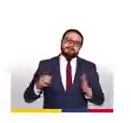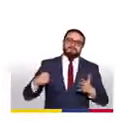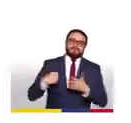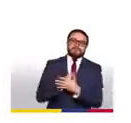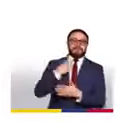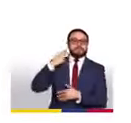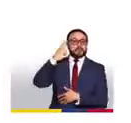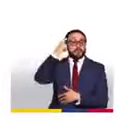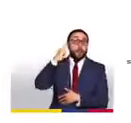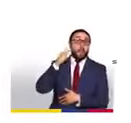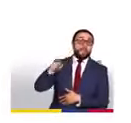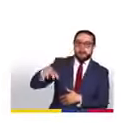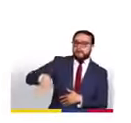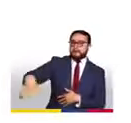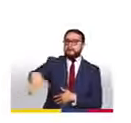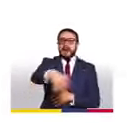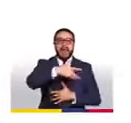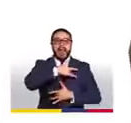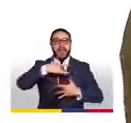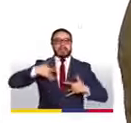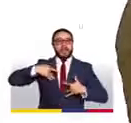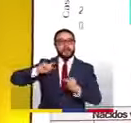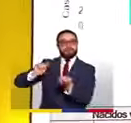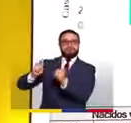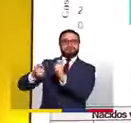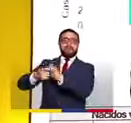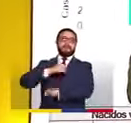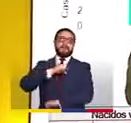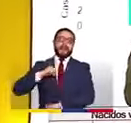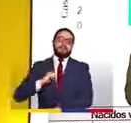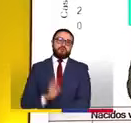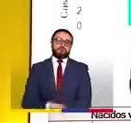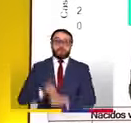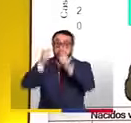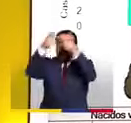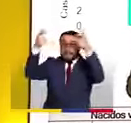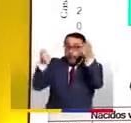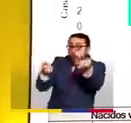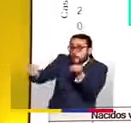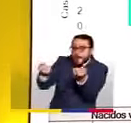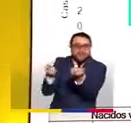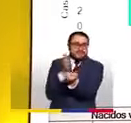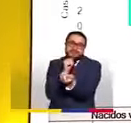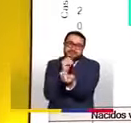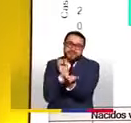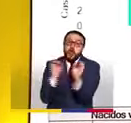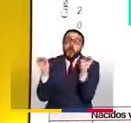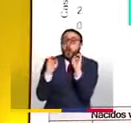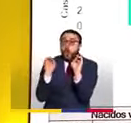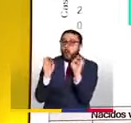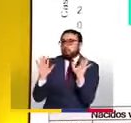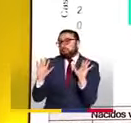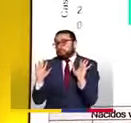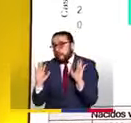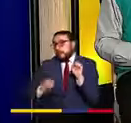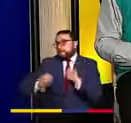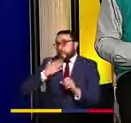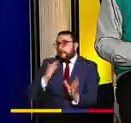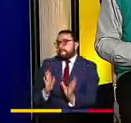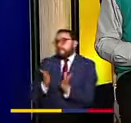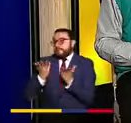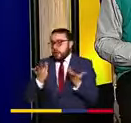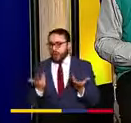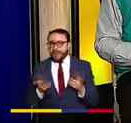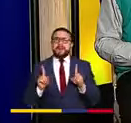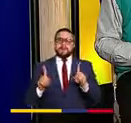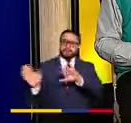todos los puestos de salud, si no esto sería mejor. Y he aquí otra conclusión, ministro. ¿Por